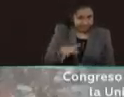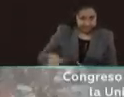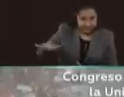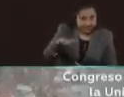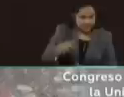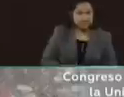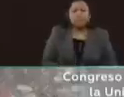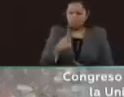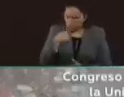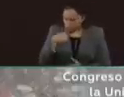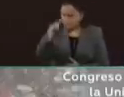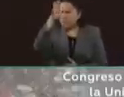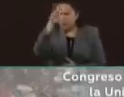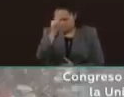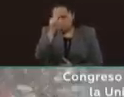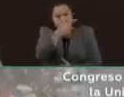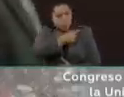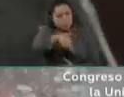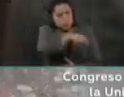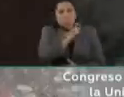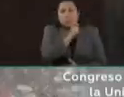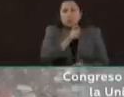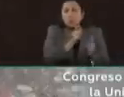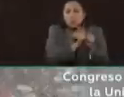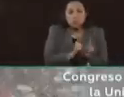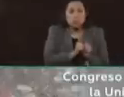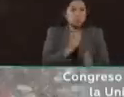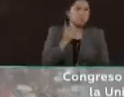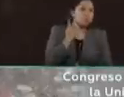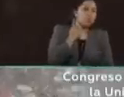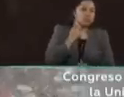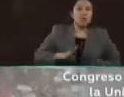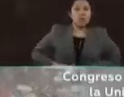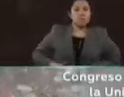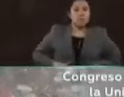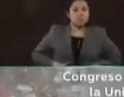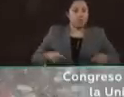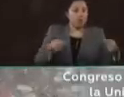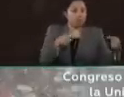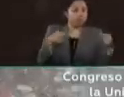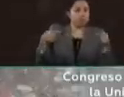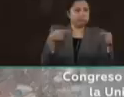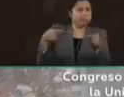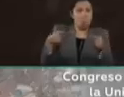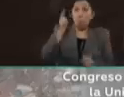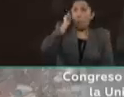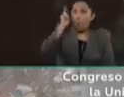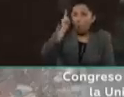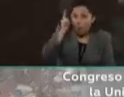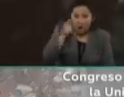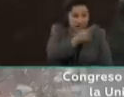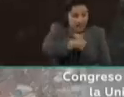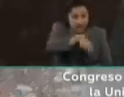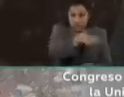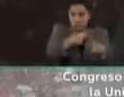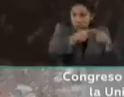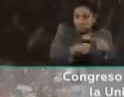en que son oposición y espero que lo sigan siendo por muchos sexenios.